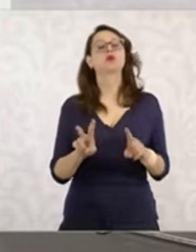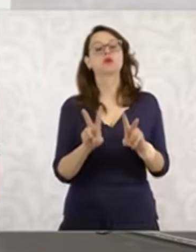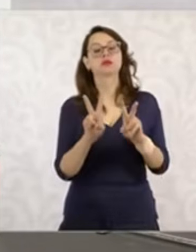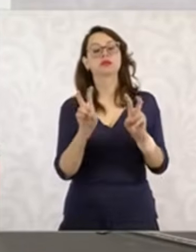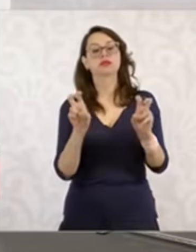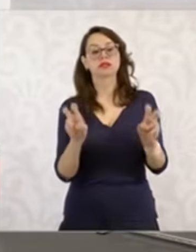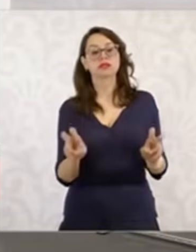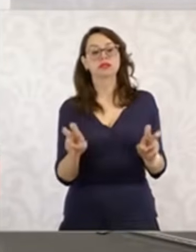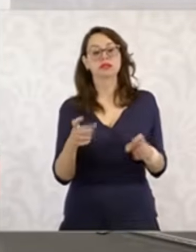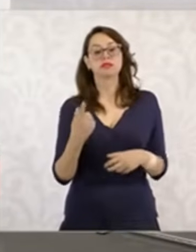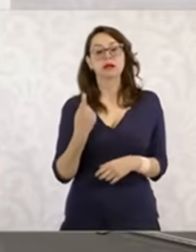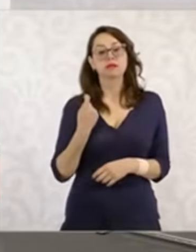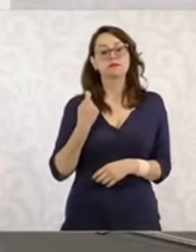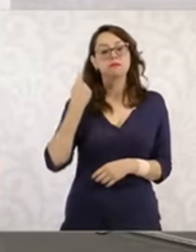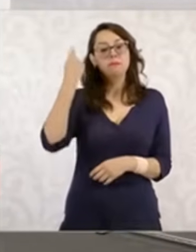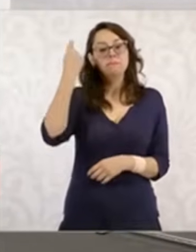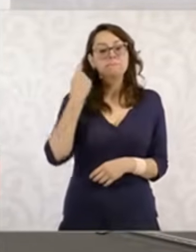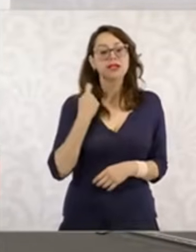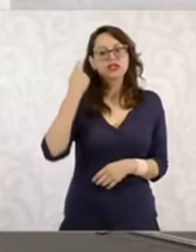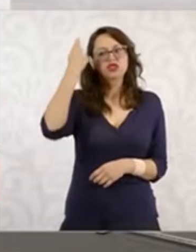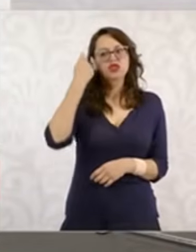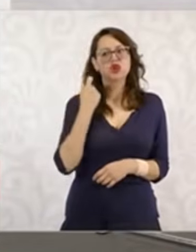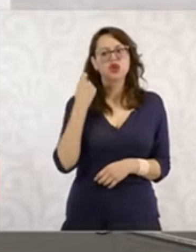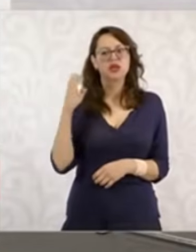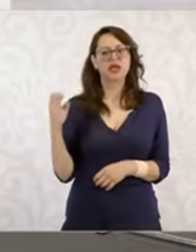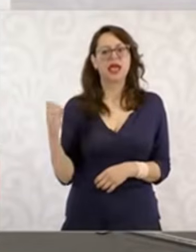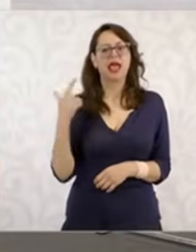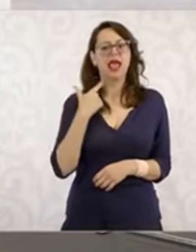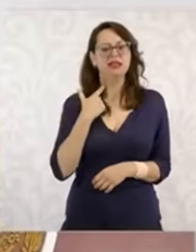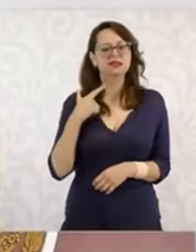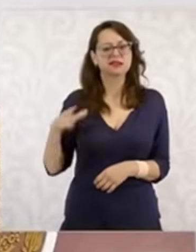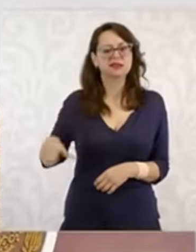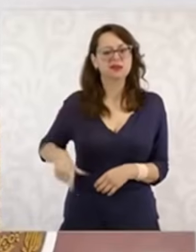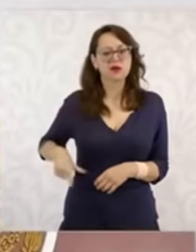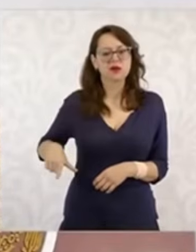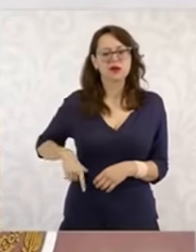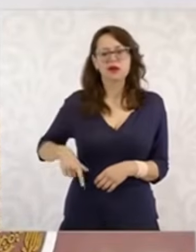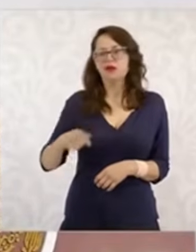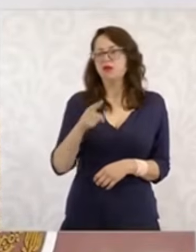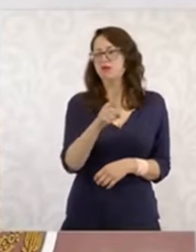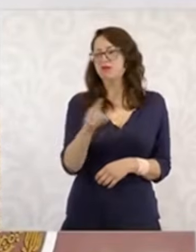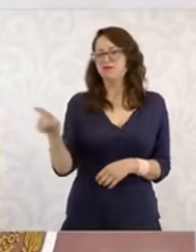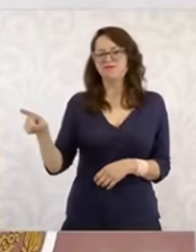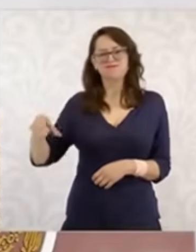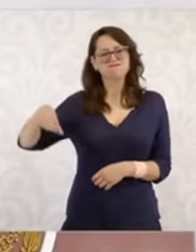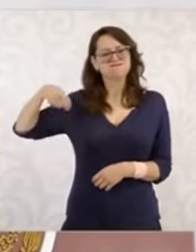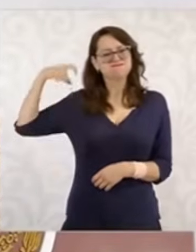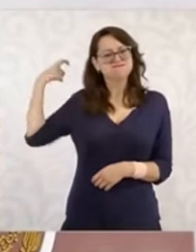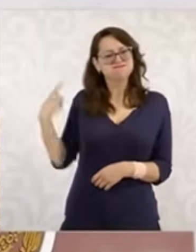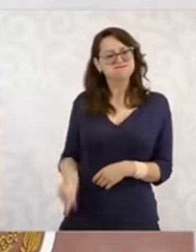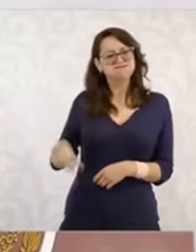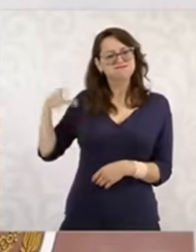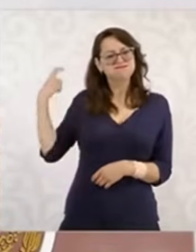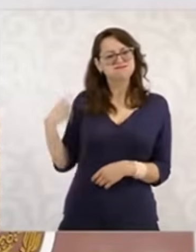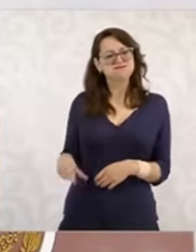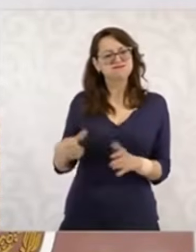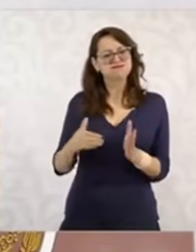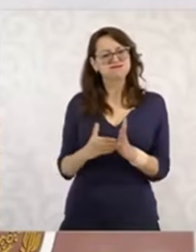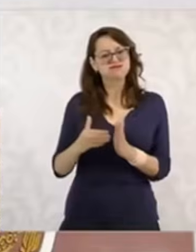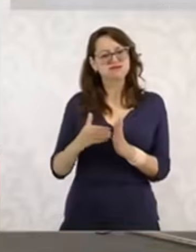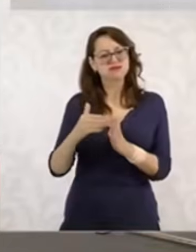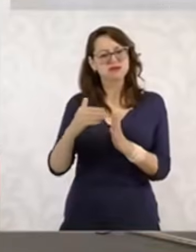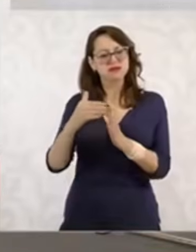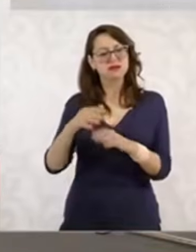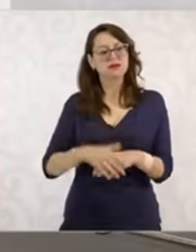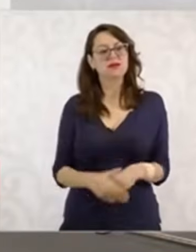las pensiones más grandes que hay en el gobierno federal, algunas de ellas exorbitantes. Y empezamos por Luz y Fuerza del